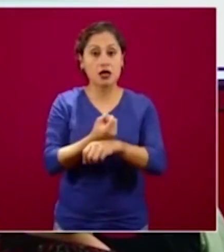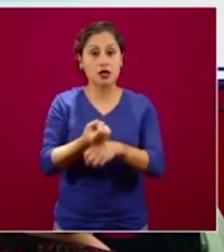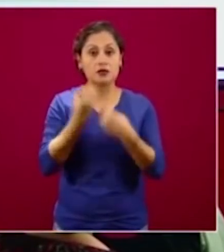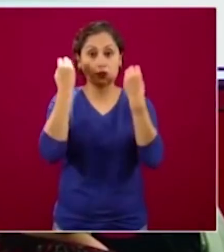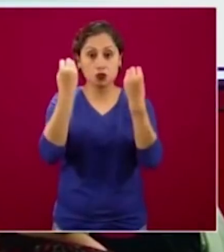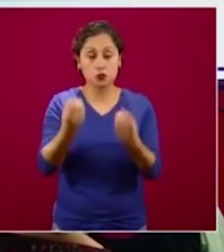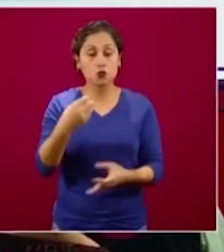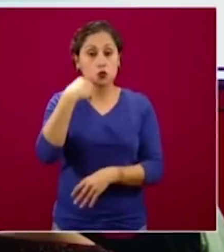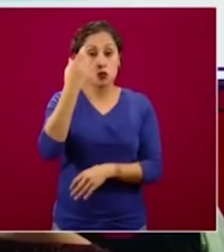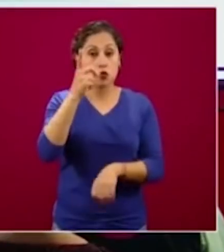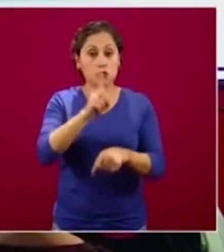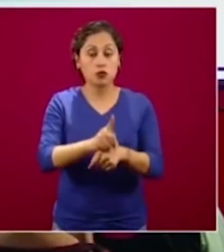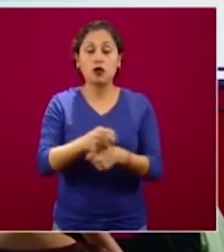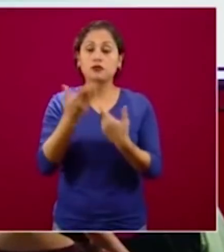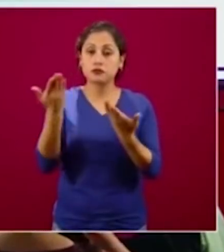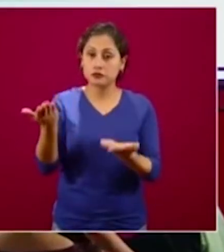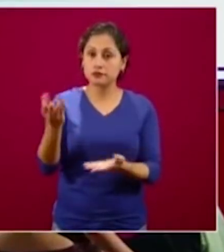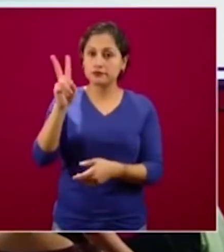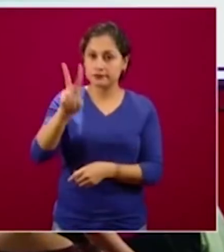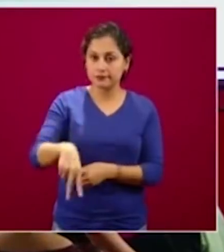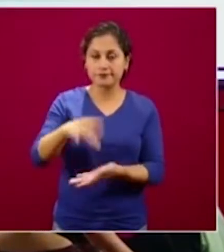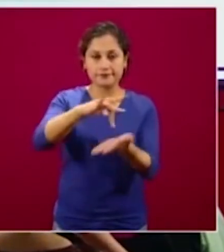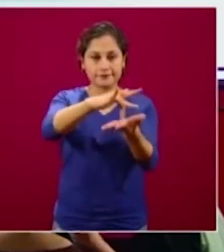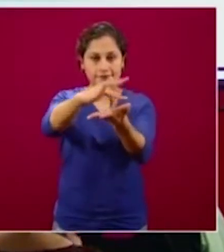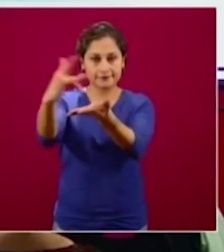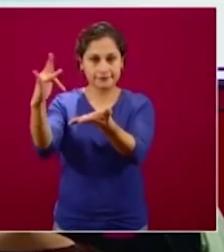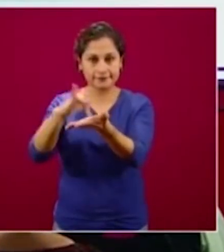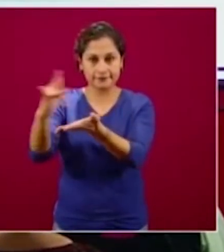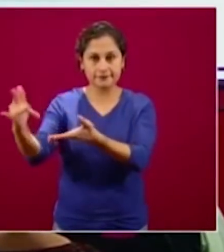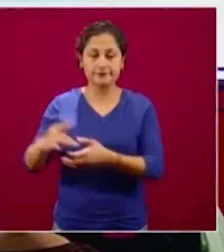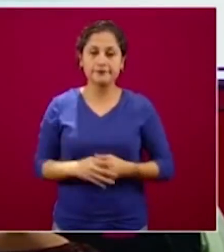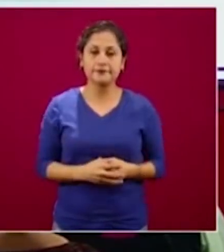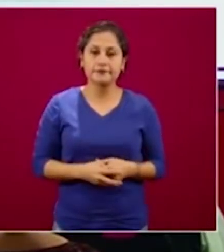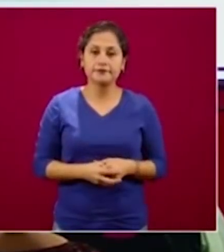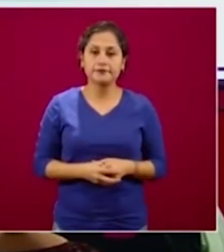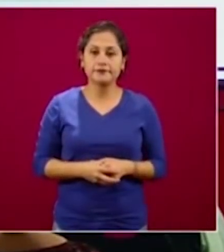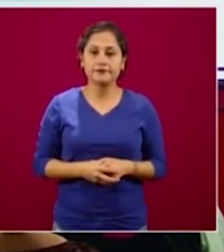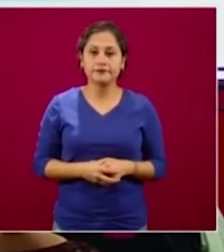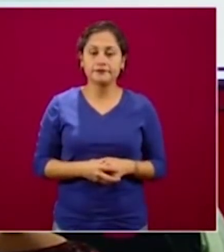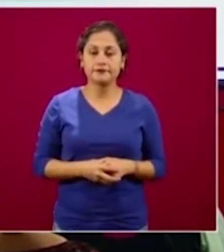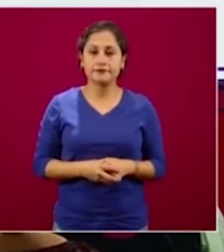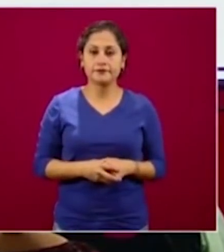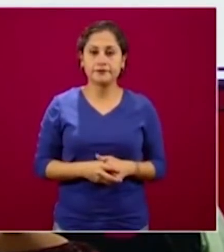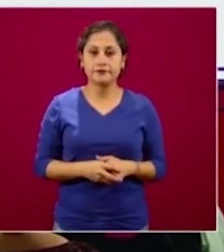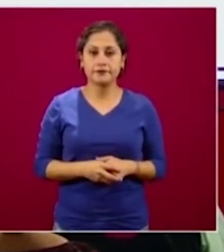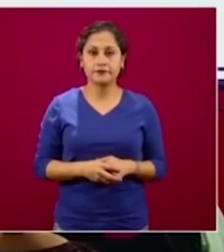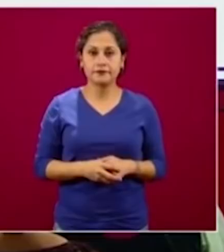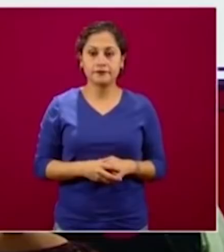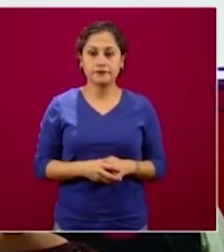voluntarios y altruistas de sangre. Para ellos mi agradecimiento. La siguiente, por favor.